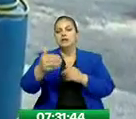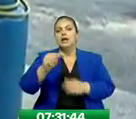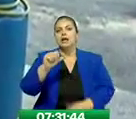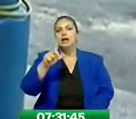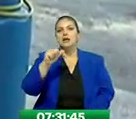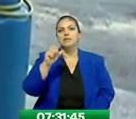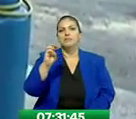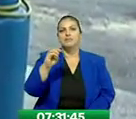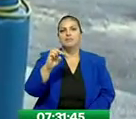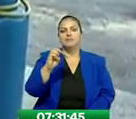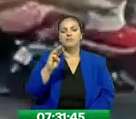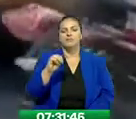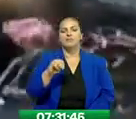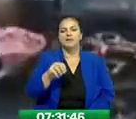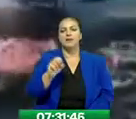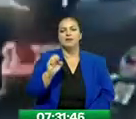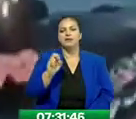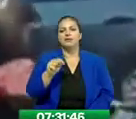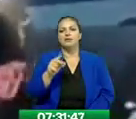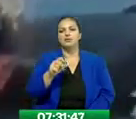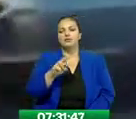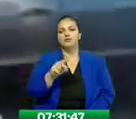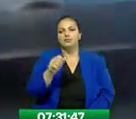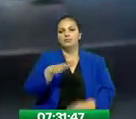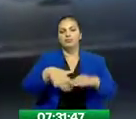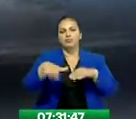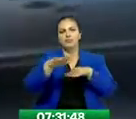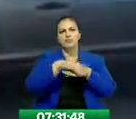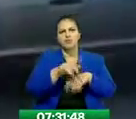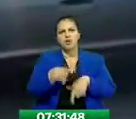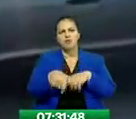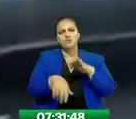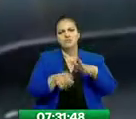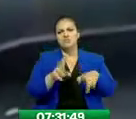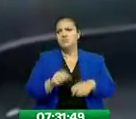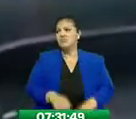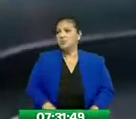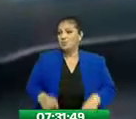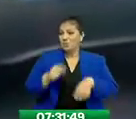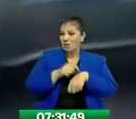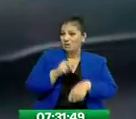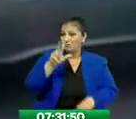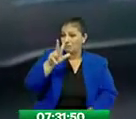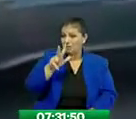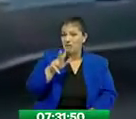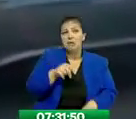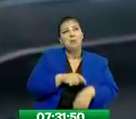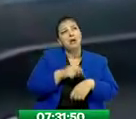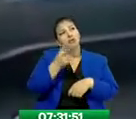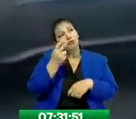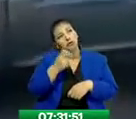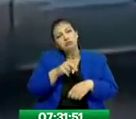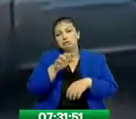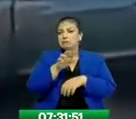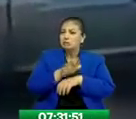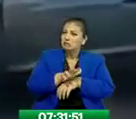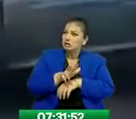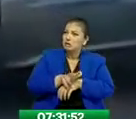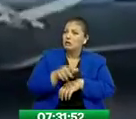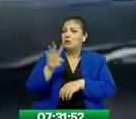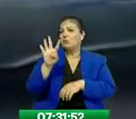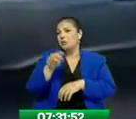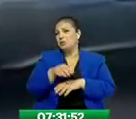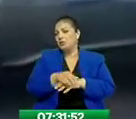A 3, 4, 12 del día. Esto es tierra de nadie, que este barrio. Hay mucha gente que del carro me pide comida para